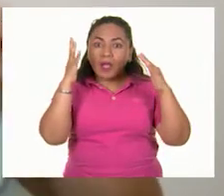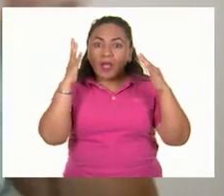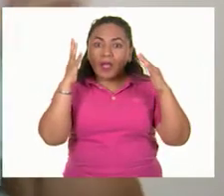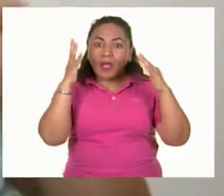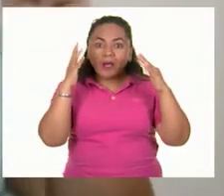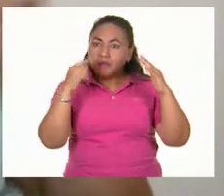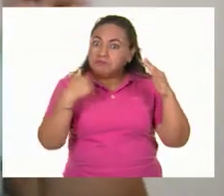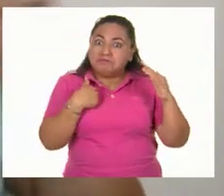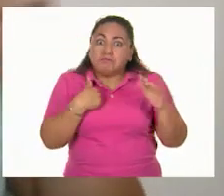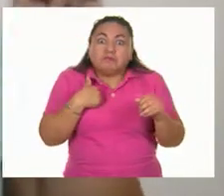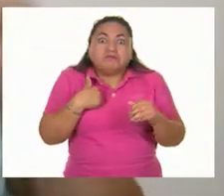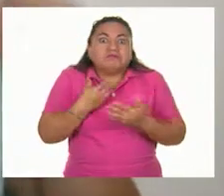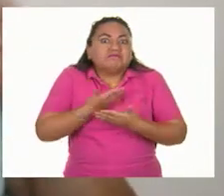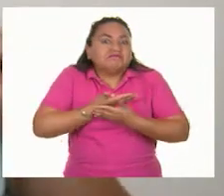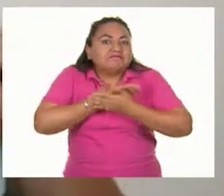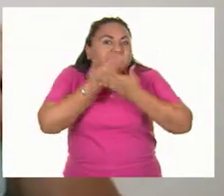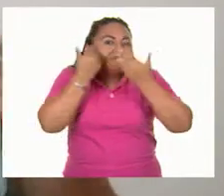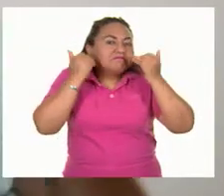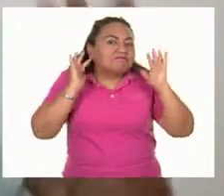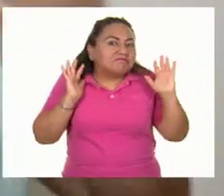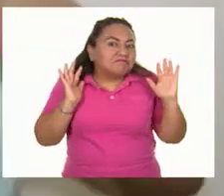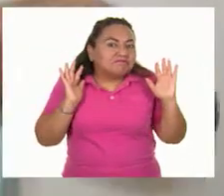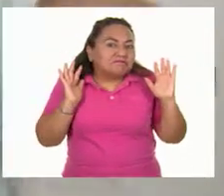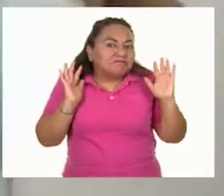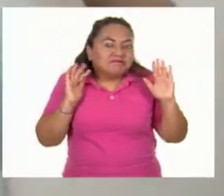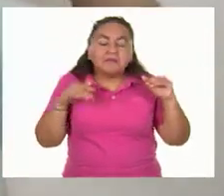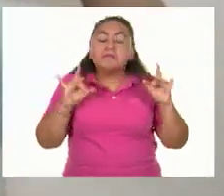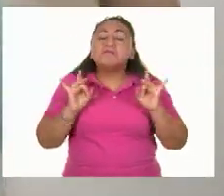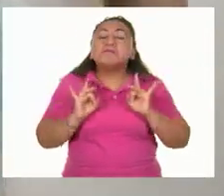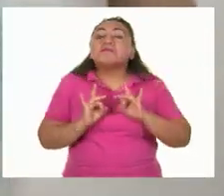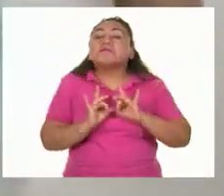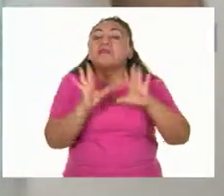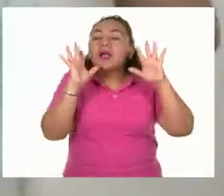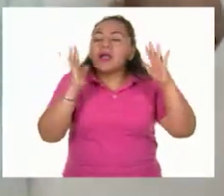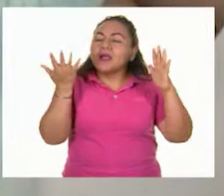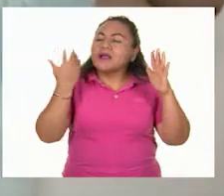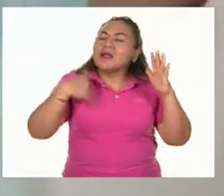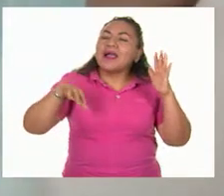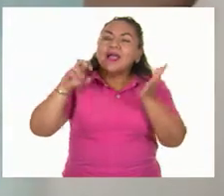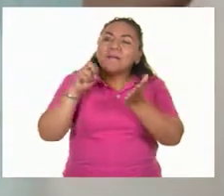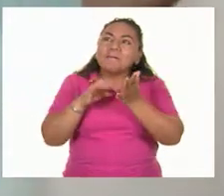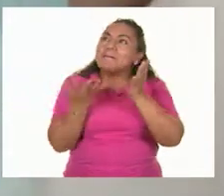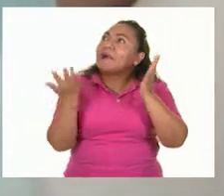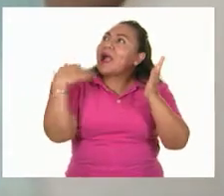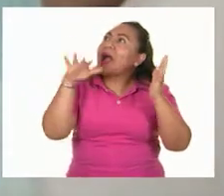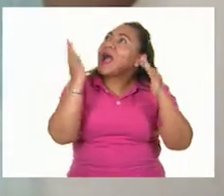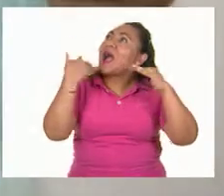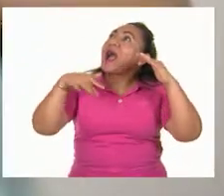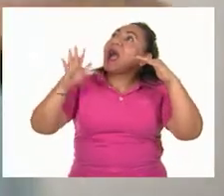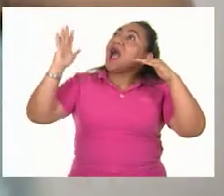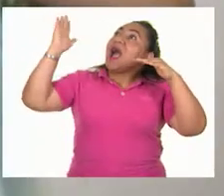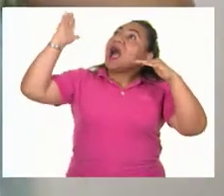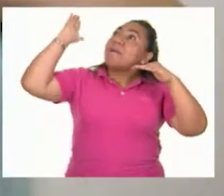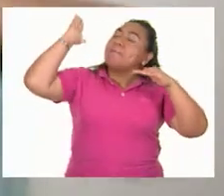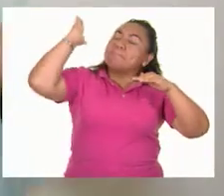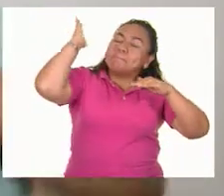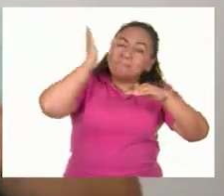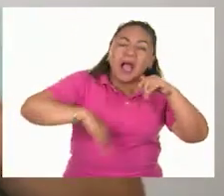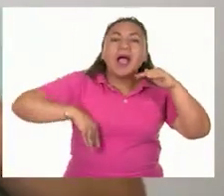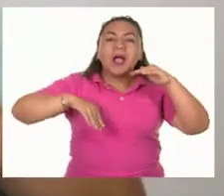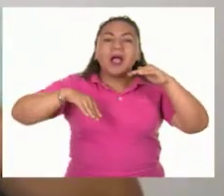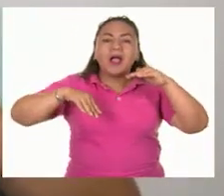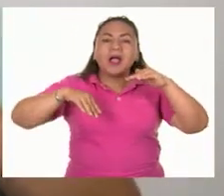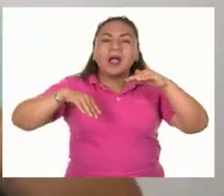yo no sé qué le pasó. De repente dio un salto y a la otra le